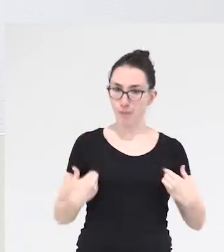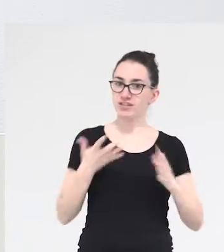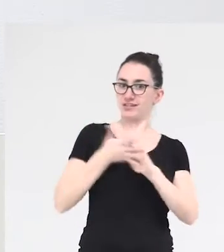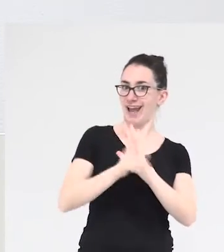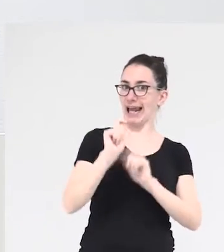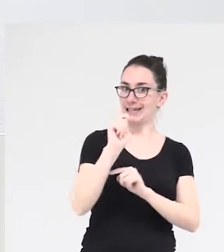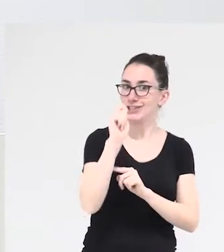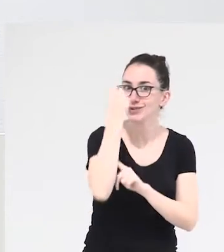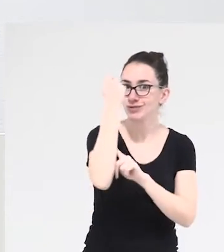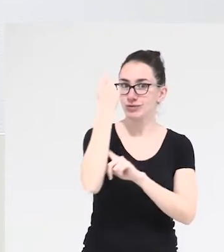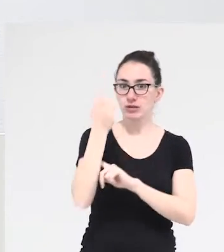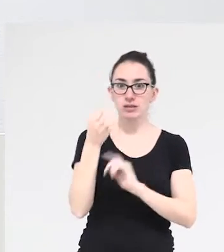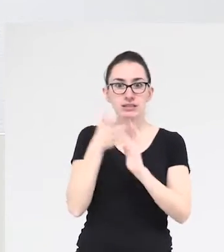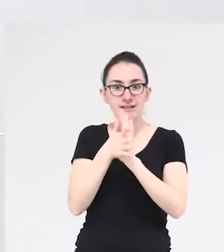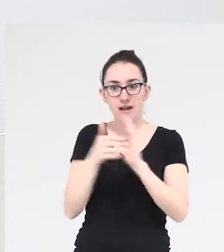llegar